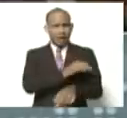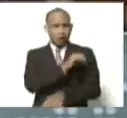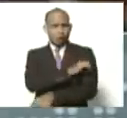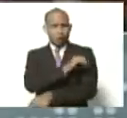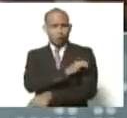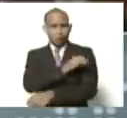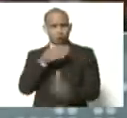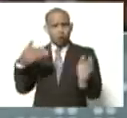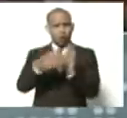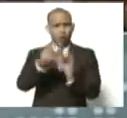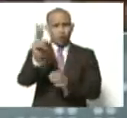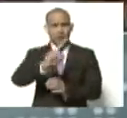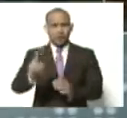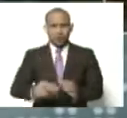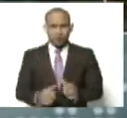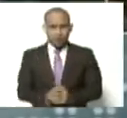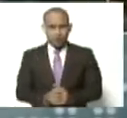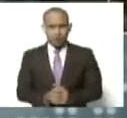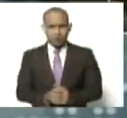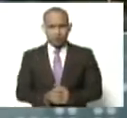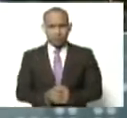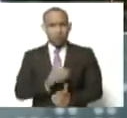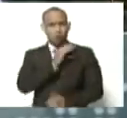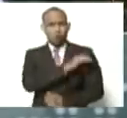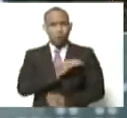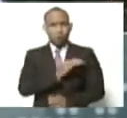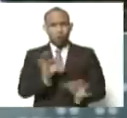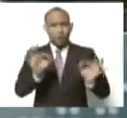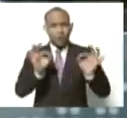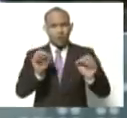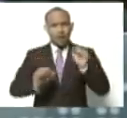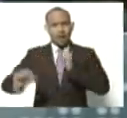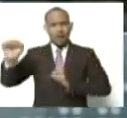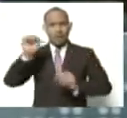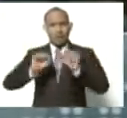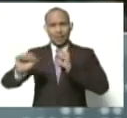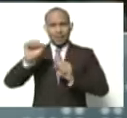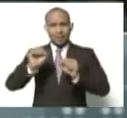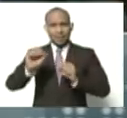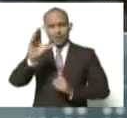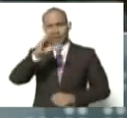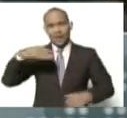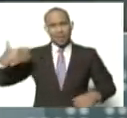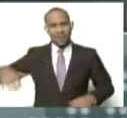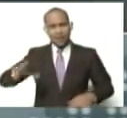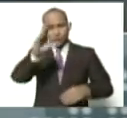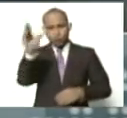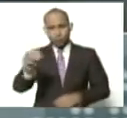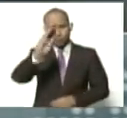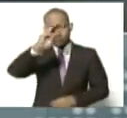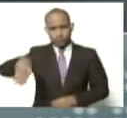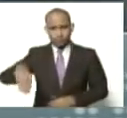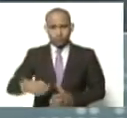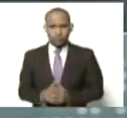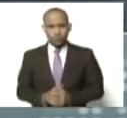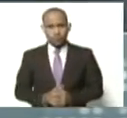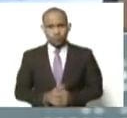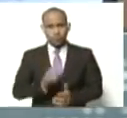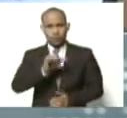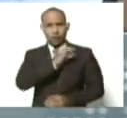la patria venezolana, la Comisión Especial de Defensa de los Derechos del Esequibo y la Comisión Especial de